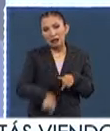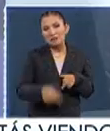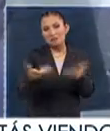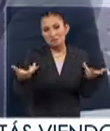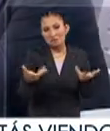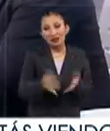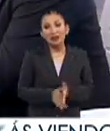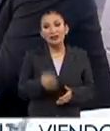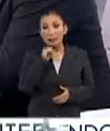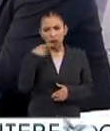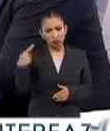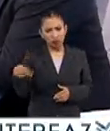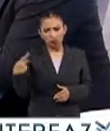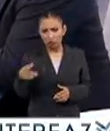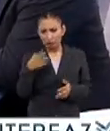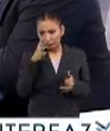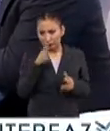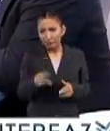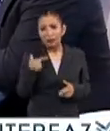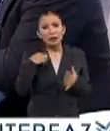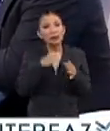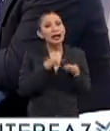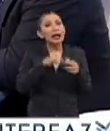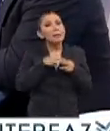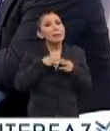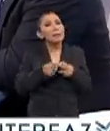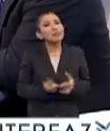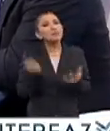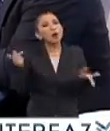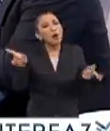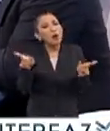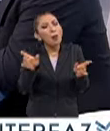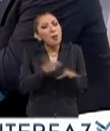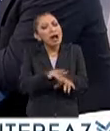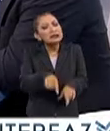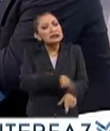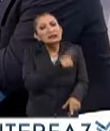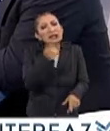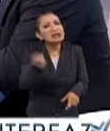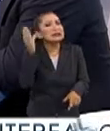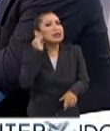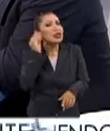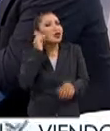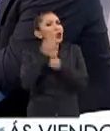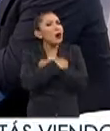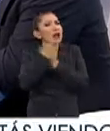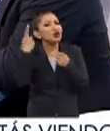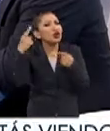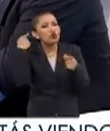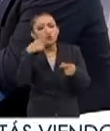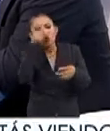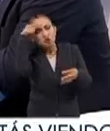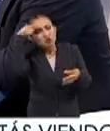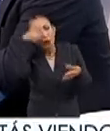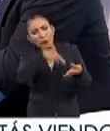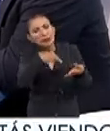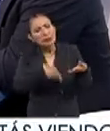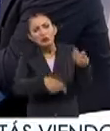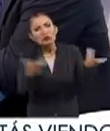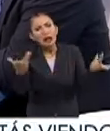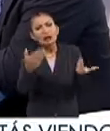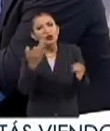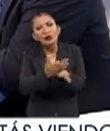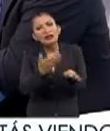claro. Siempre será su casa. Platíquenos para empezar un poco más acerca de Radio Educación y sus objetivos actuales. ¿Qué es lo